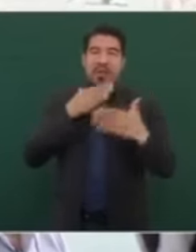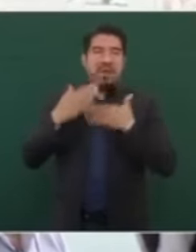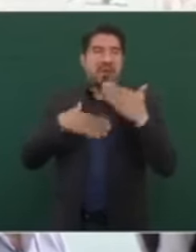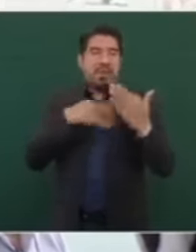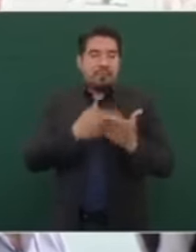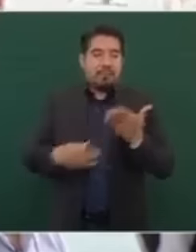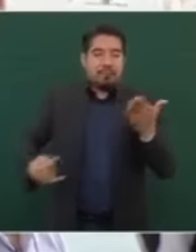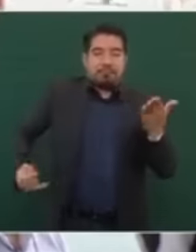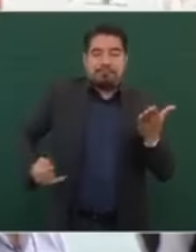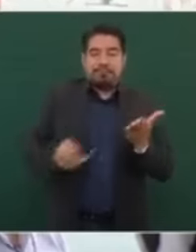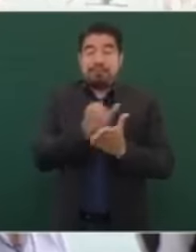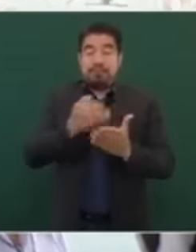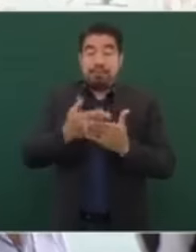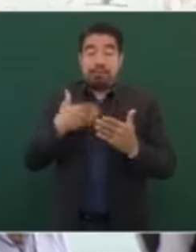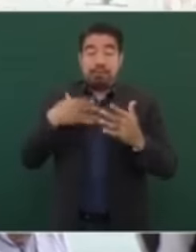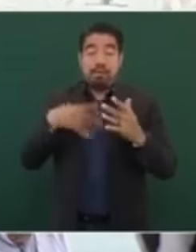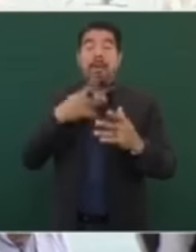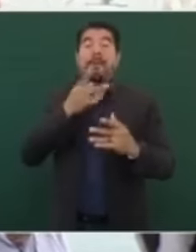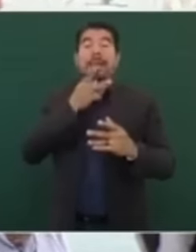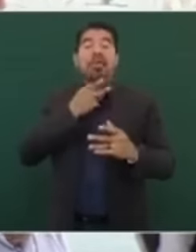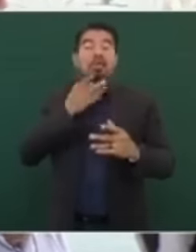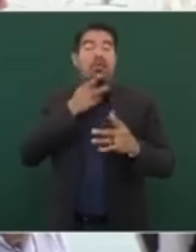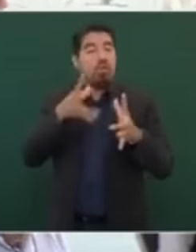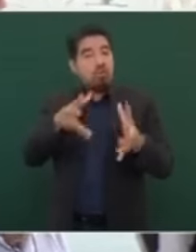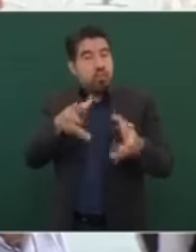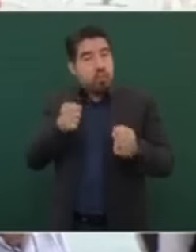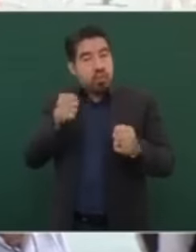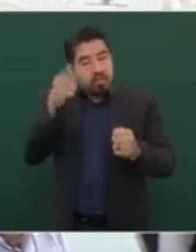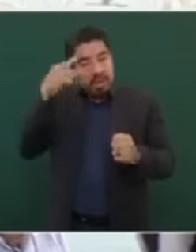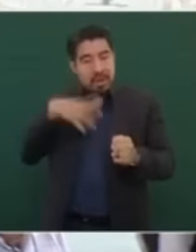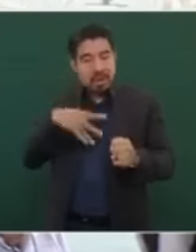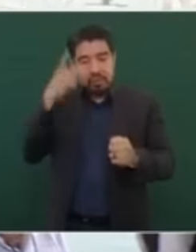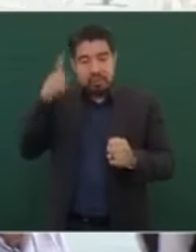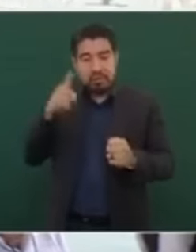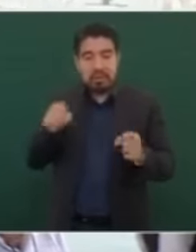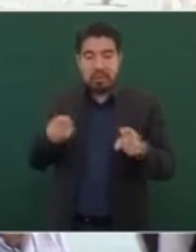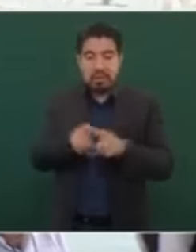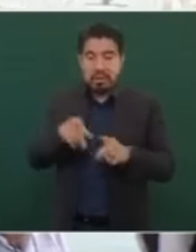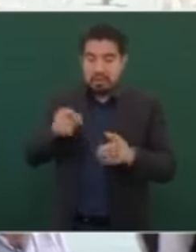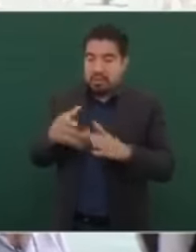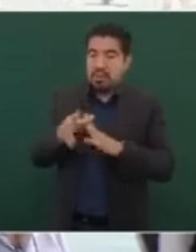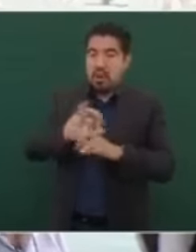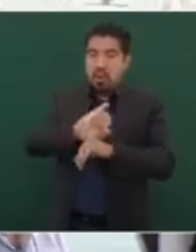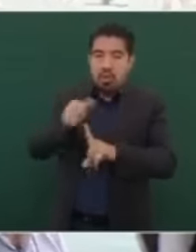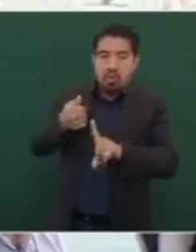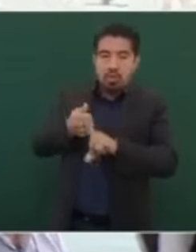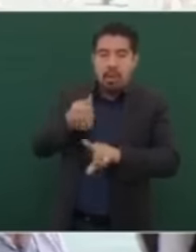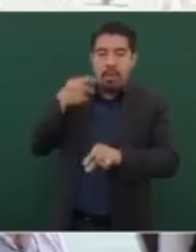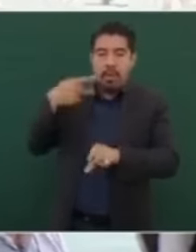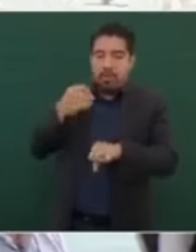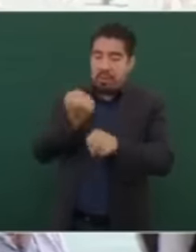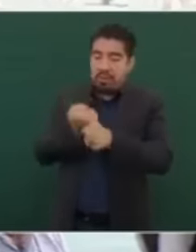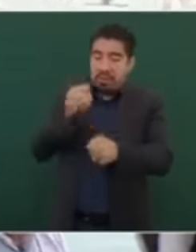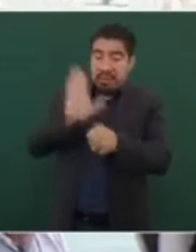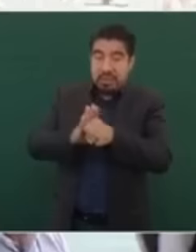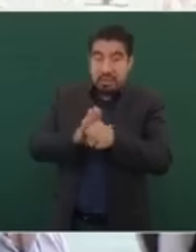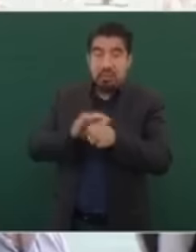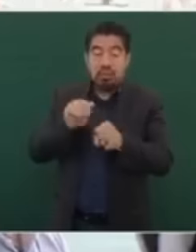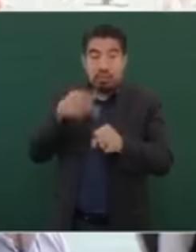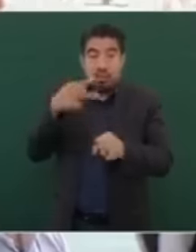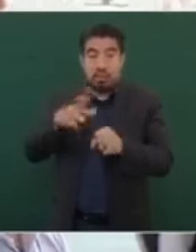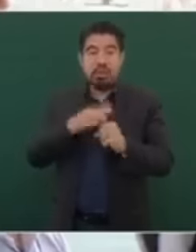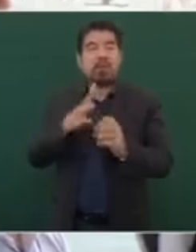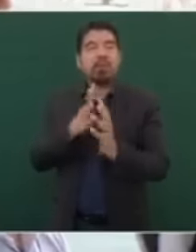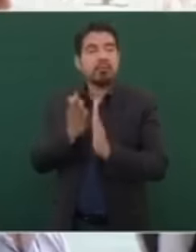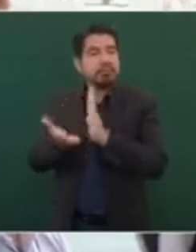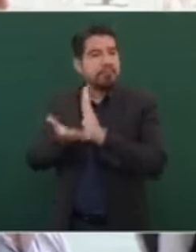decisión histórica de la expropiación petrolera, pero también en respaldo a su administración y las obras que se llevan a cabo. Preguntarle su